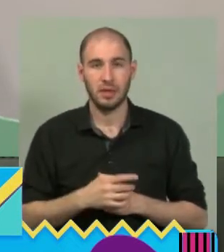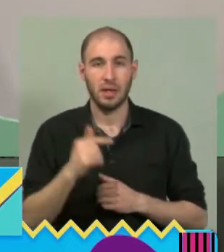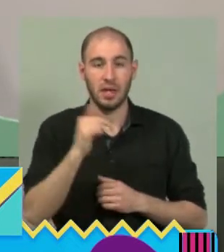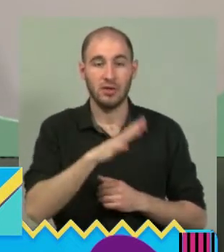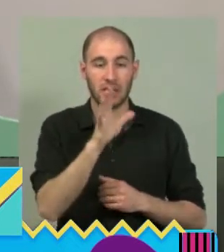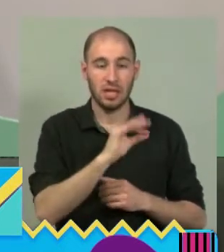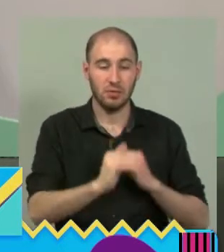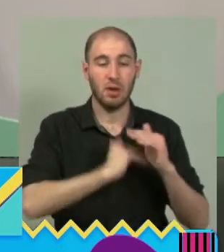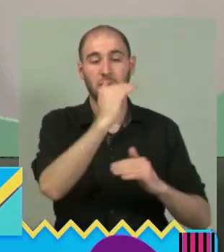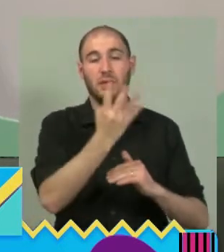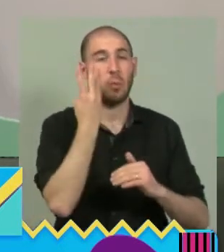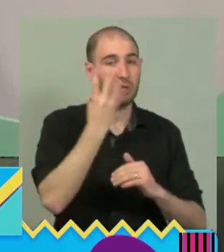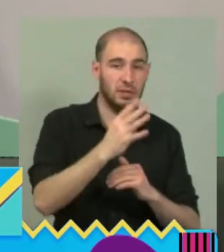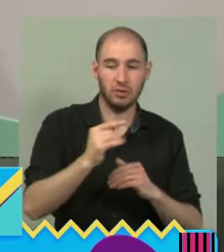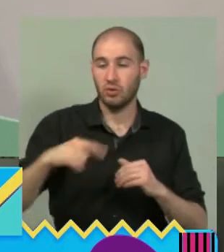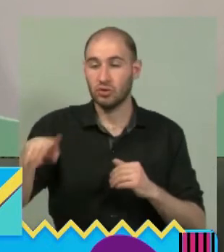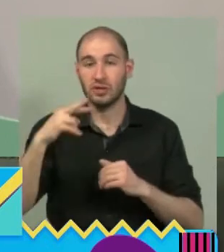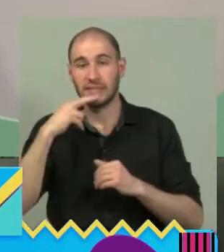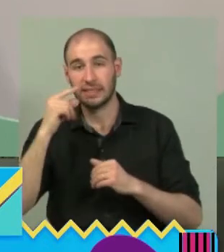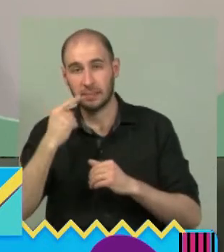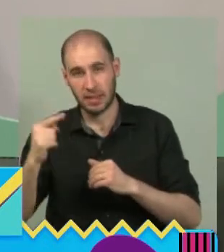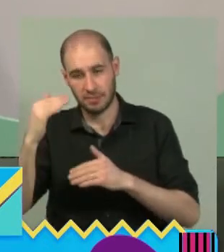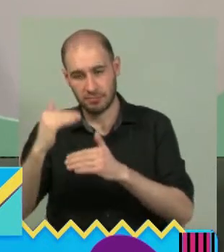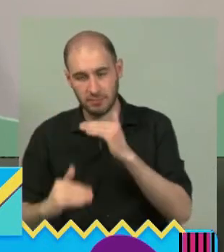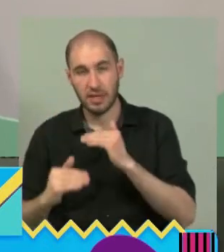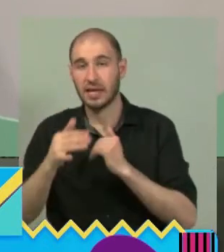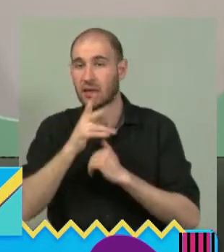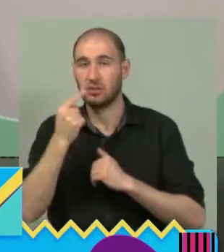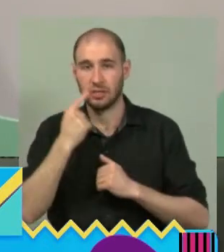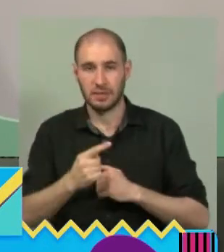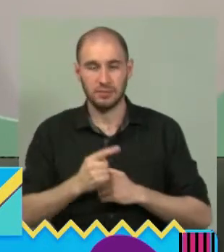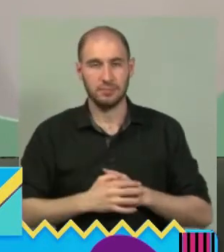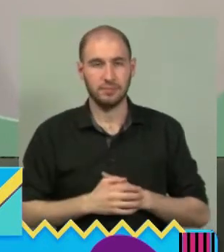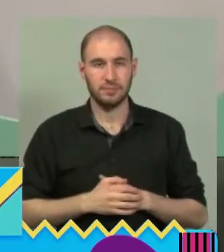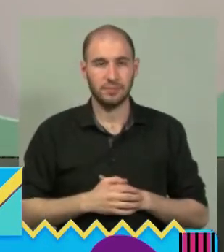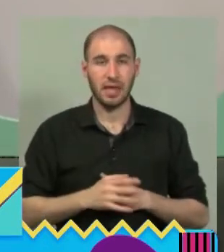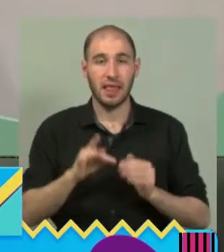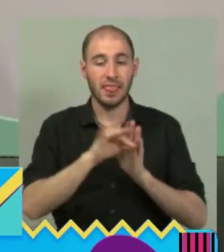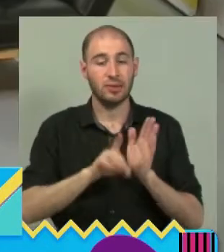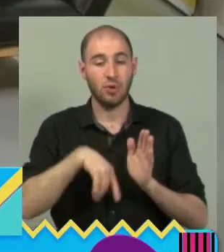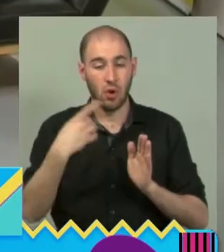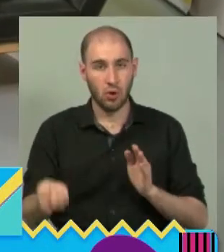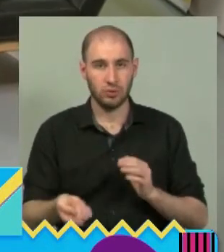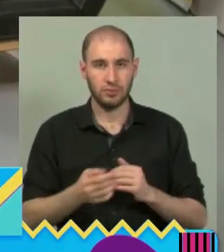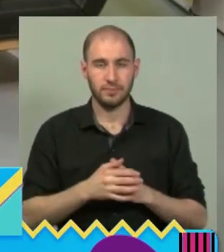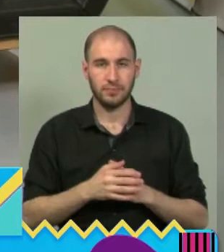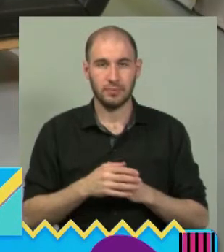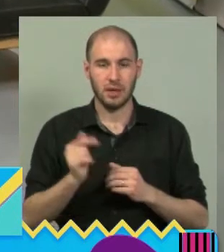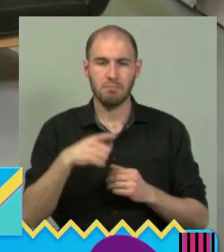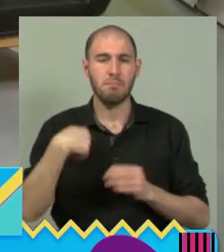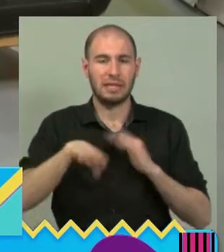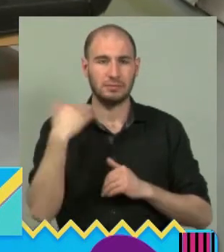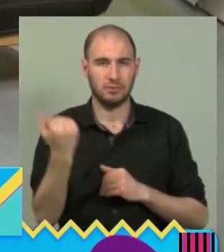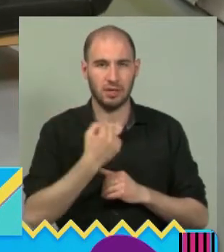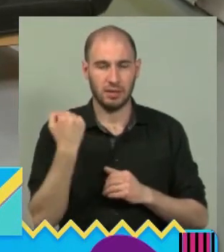pasaron de 500 a 4.000, nosotros de 17.000 a 14.000. Hay otro dato que es mucho más importante,